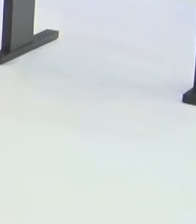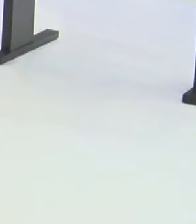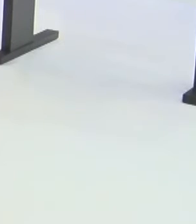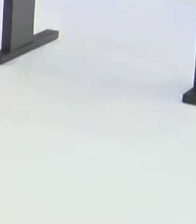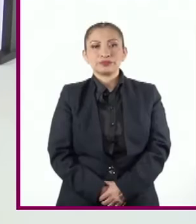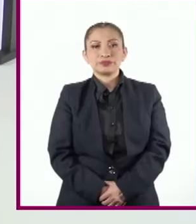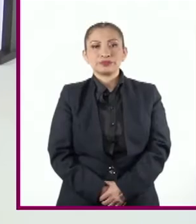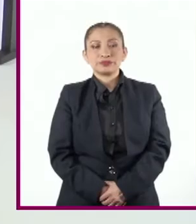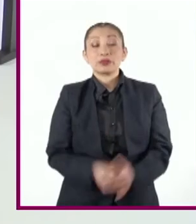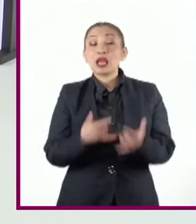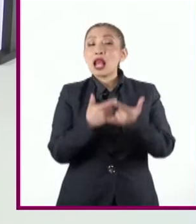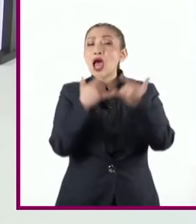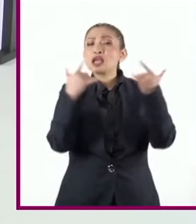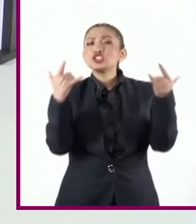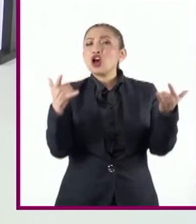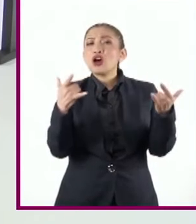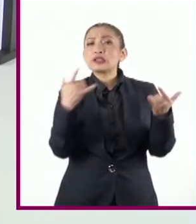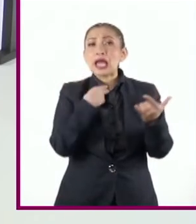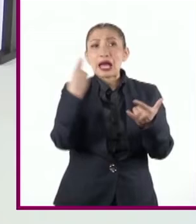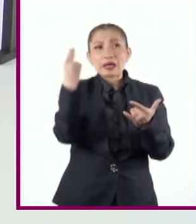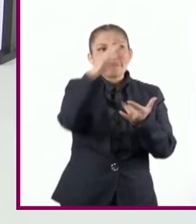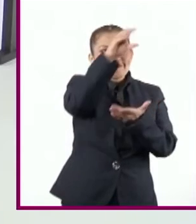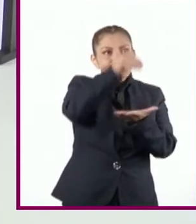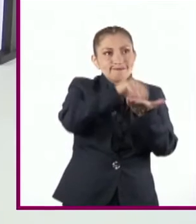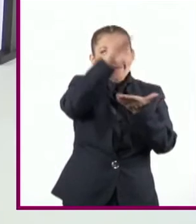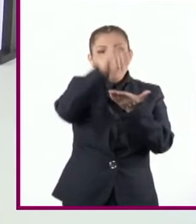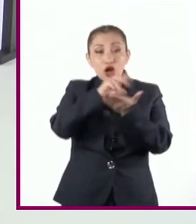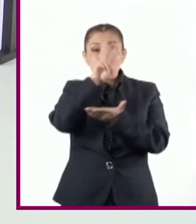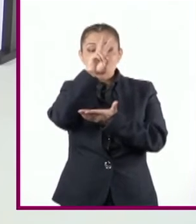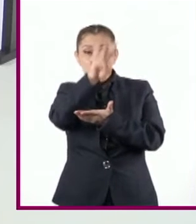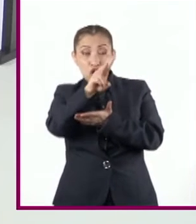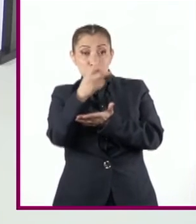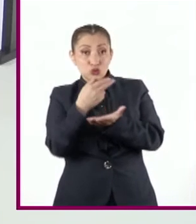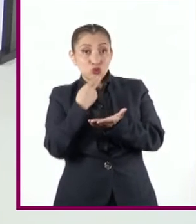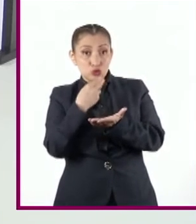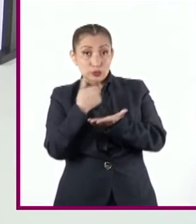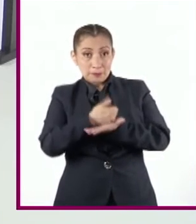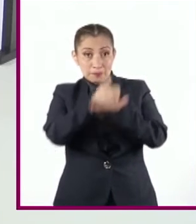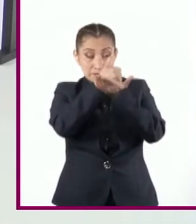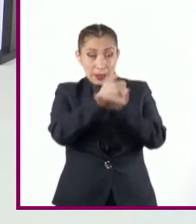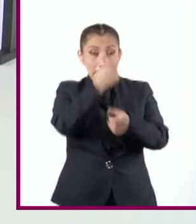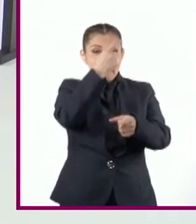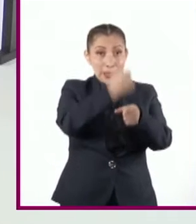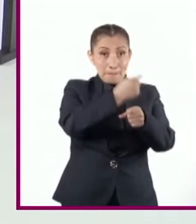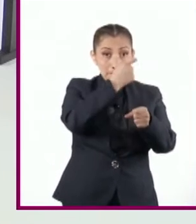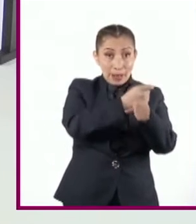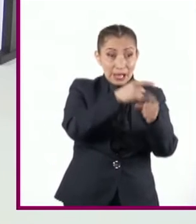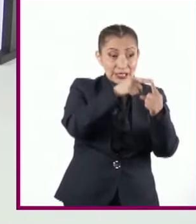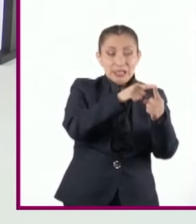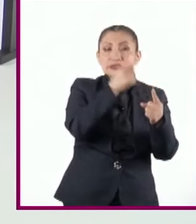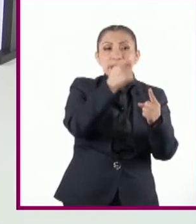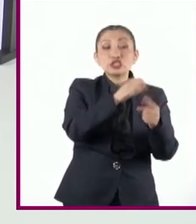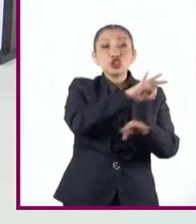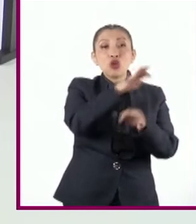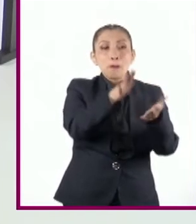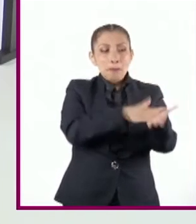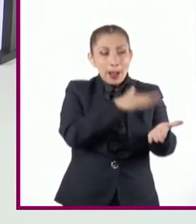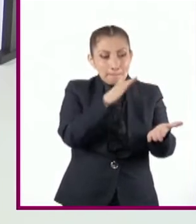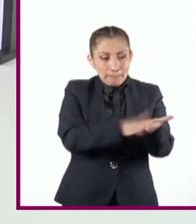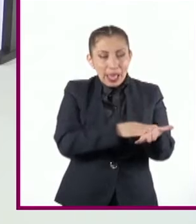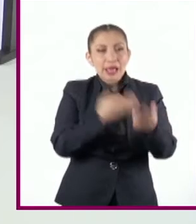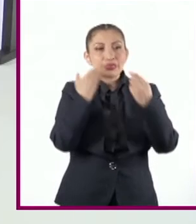La historia recurre a fuentes de dos tipos. Las fuentes primarias, que son todos aquellos